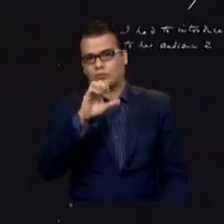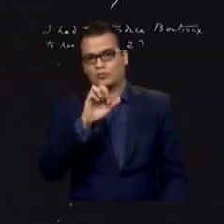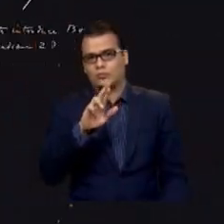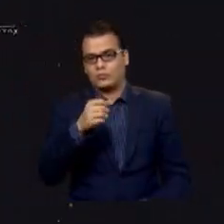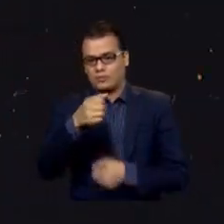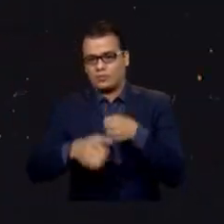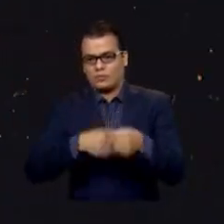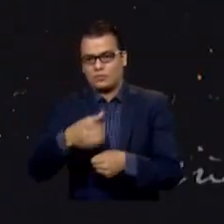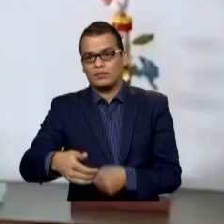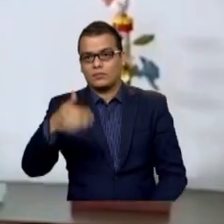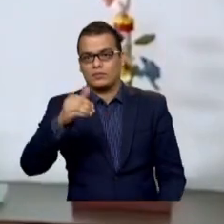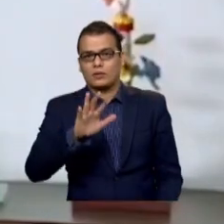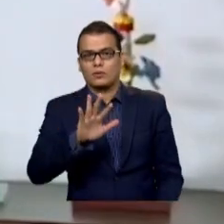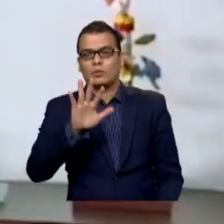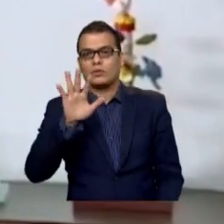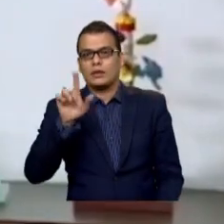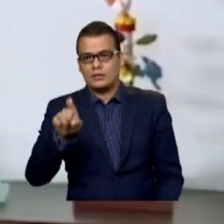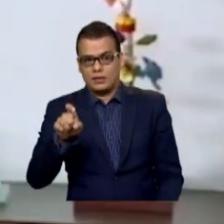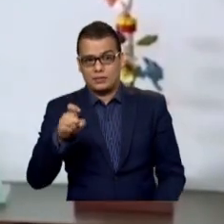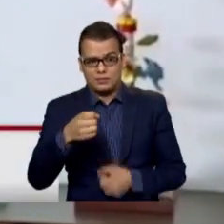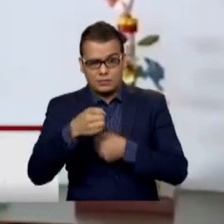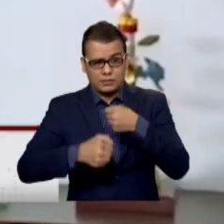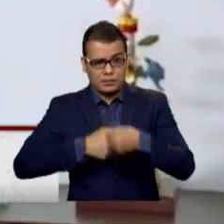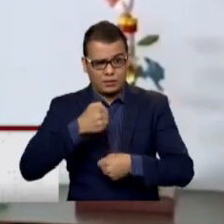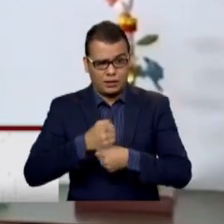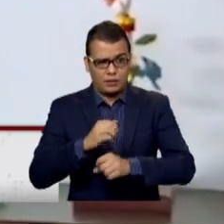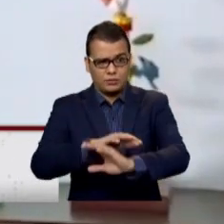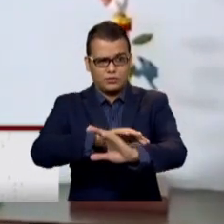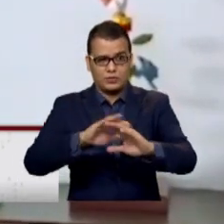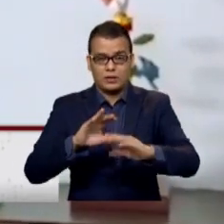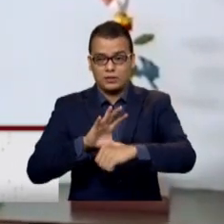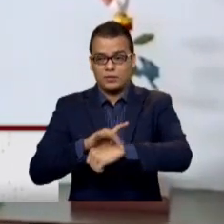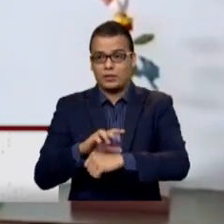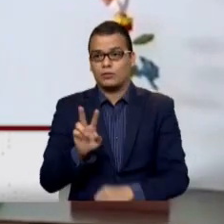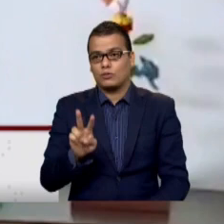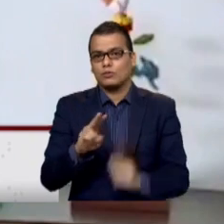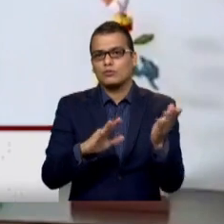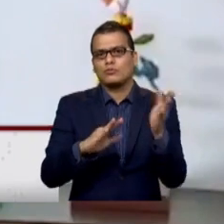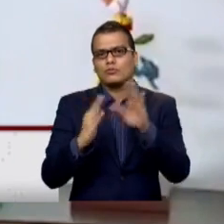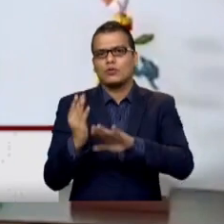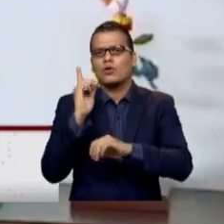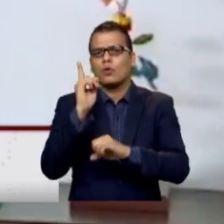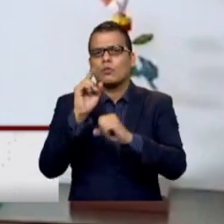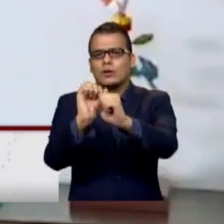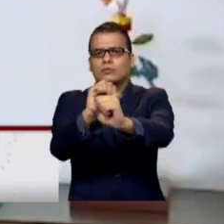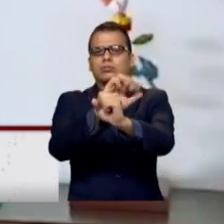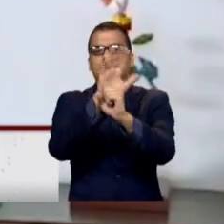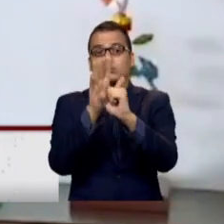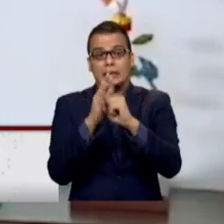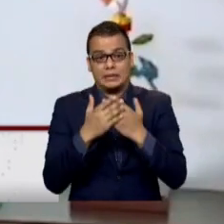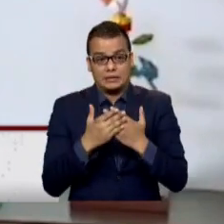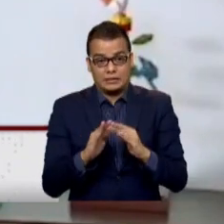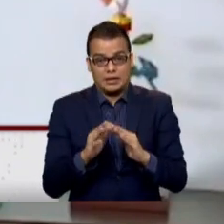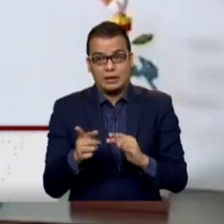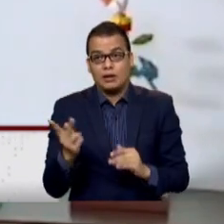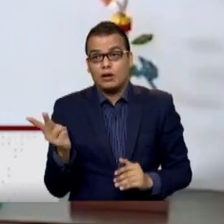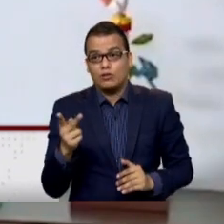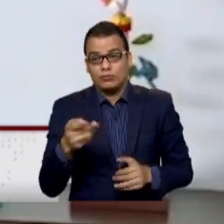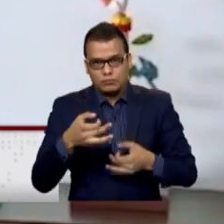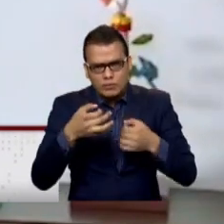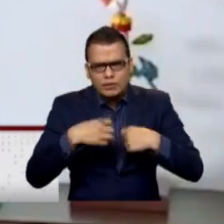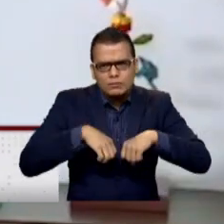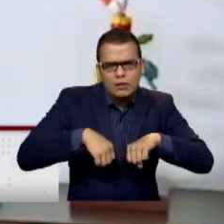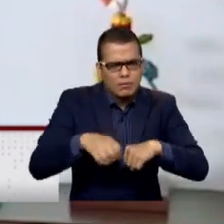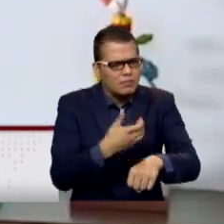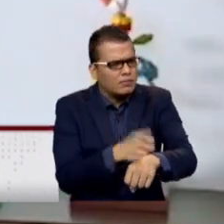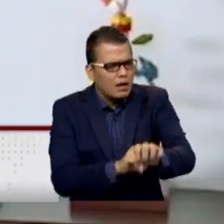56 años de edad. 2 médicos que mueren producto del COVID-19, 2 médicos de los que están al